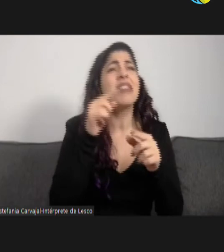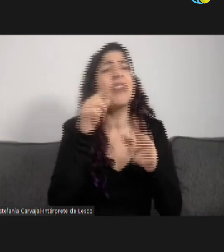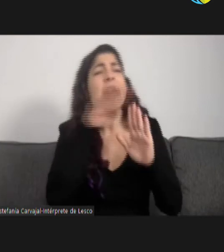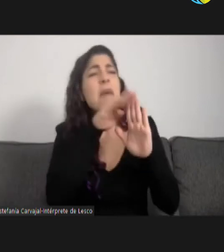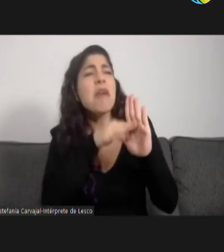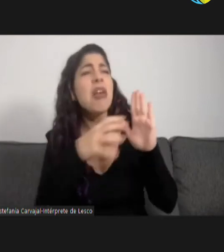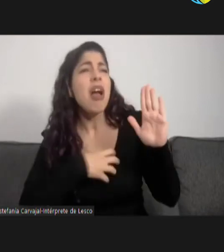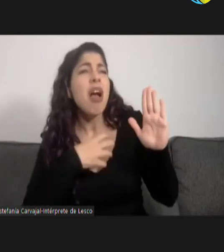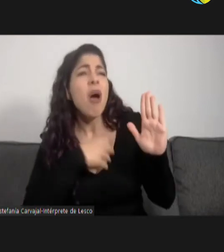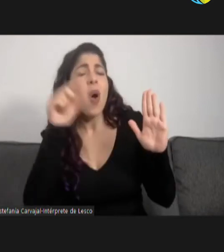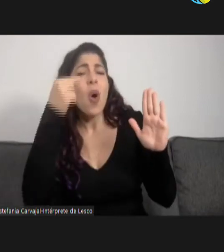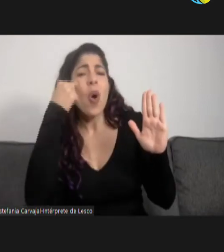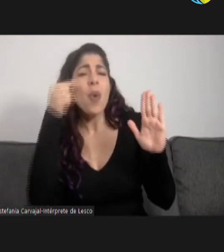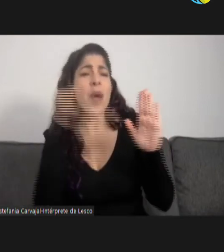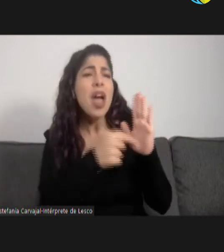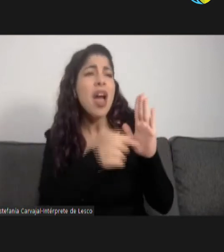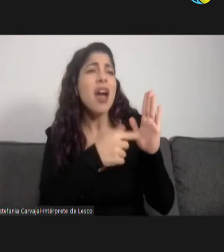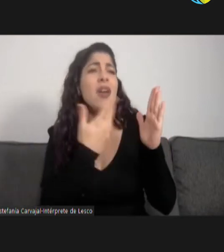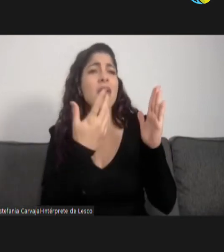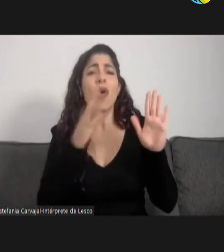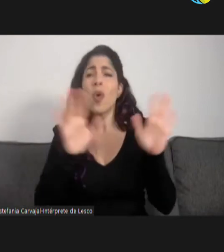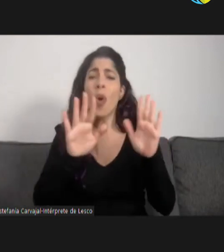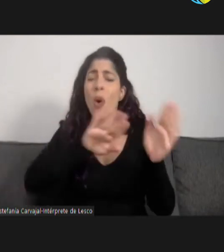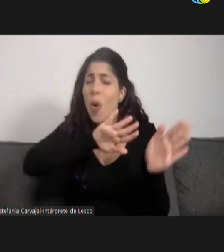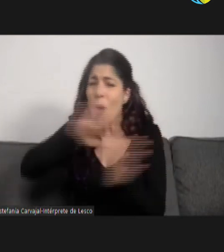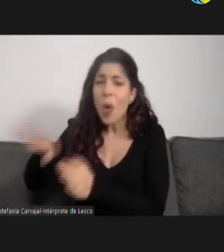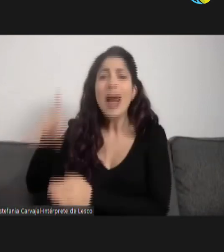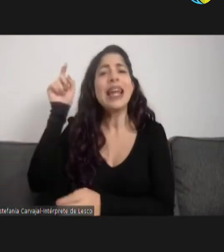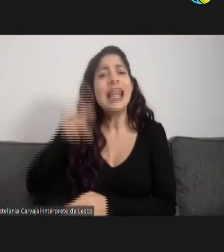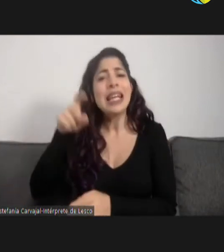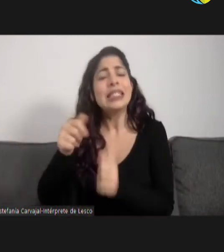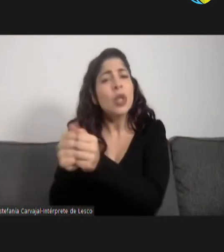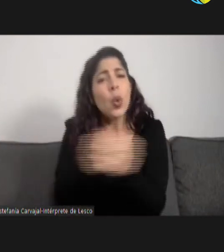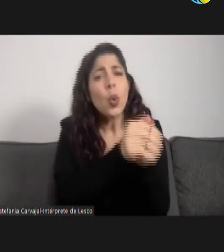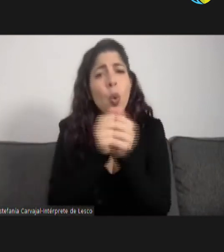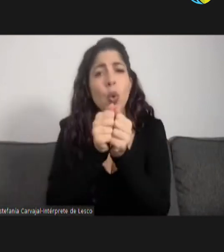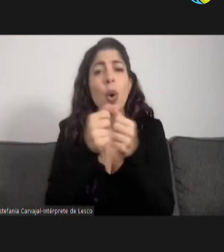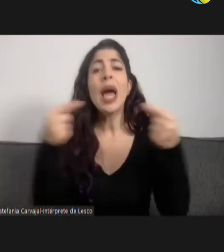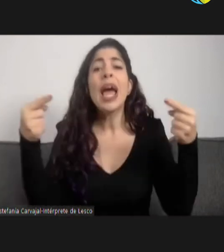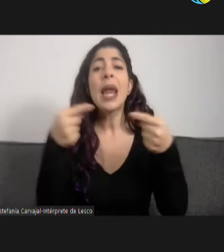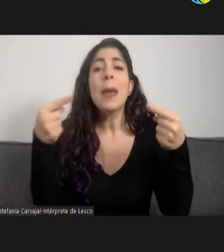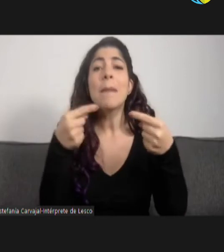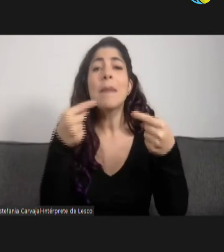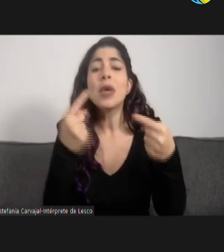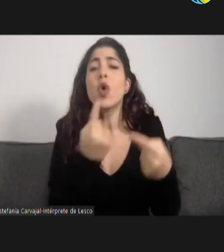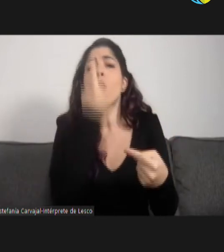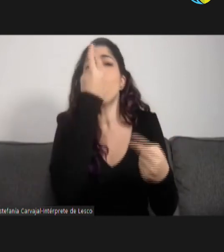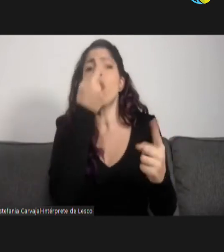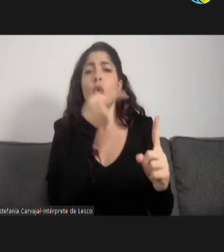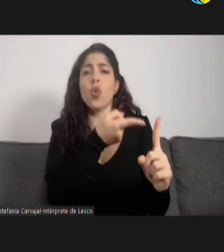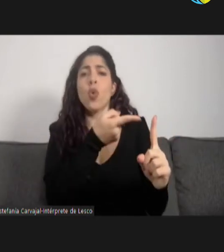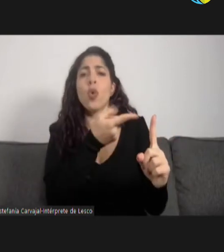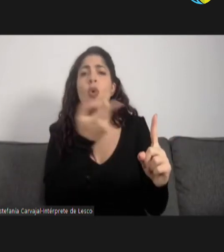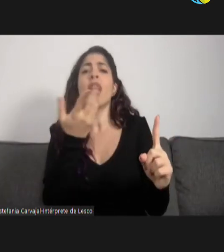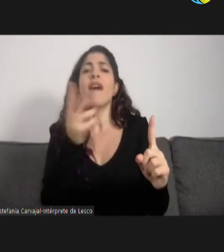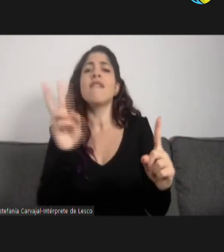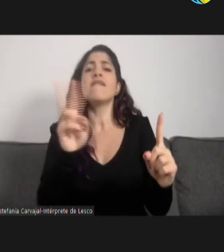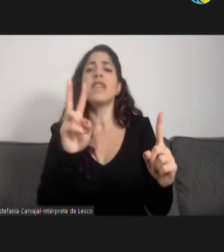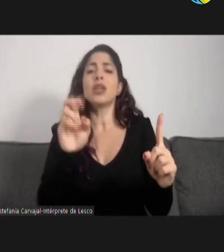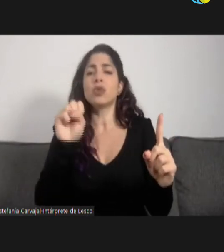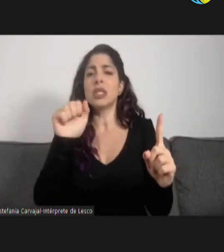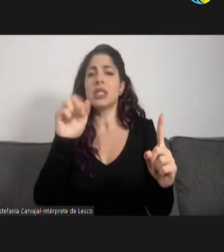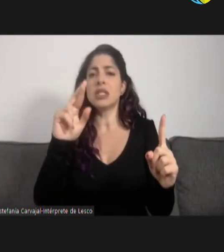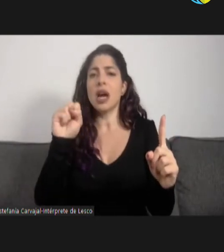que el gobierno, que ocupamos unión porque el enemigo es uno, es el virus SARS-CoV-2 que produce